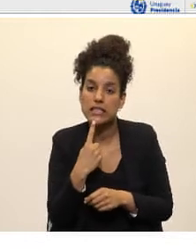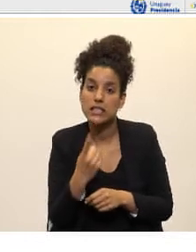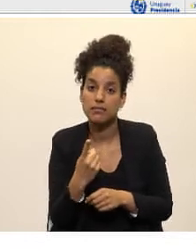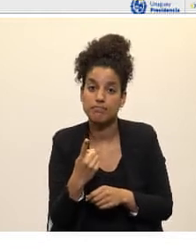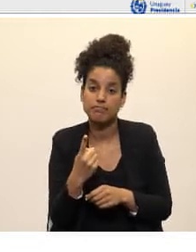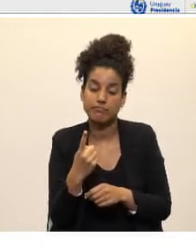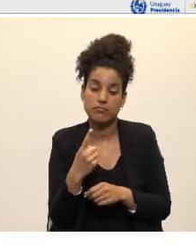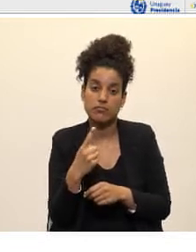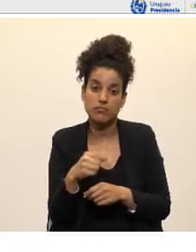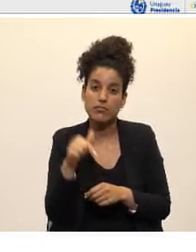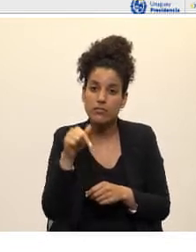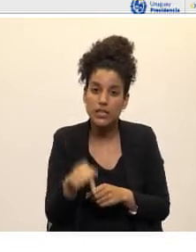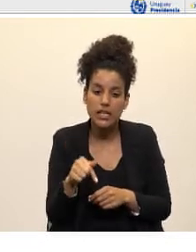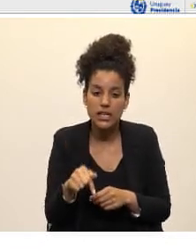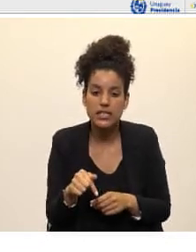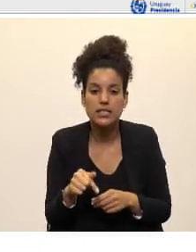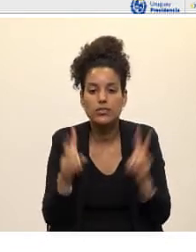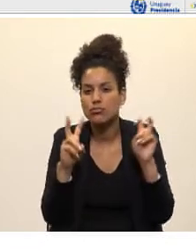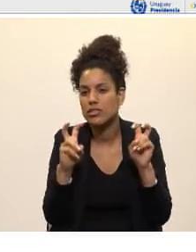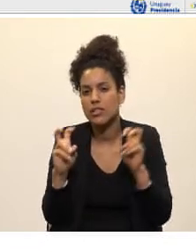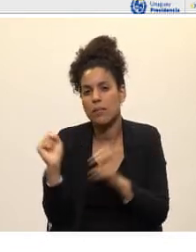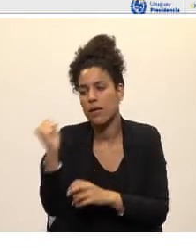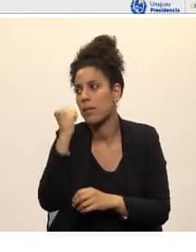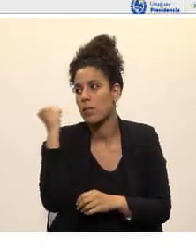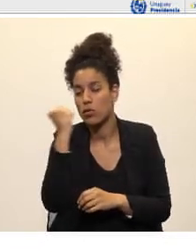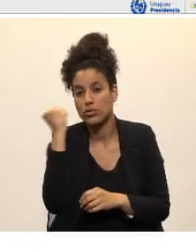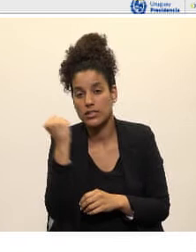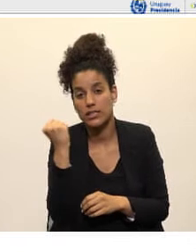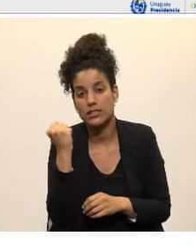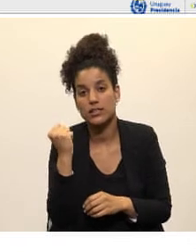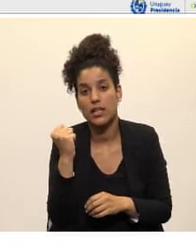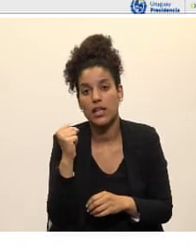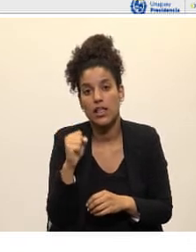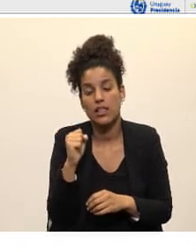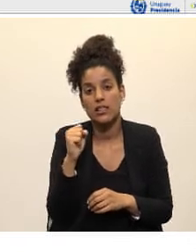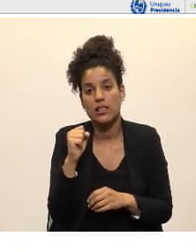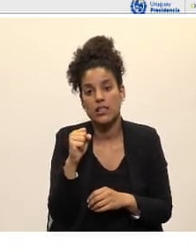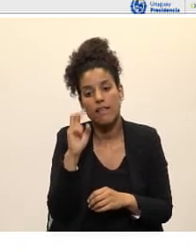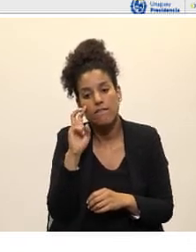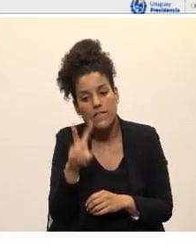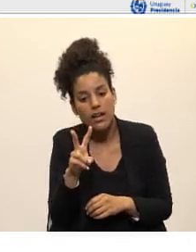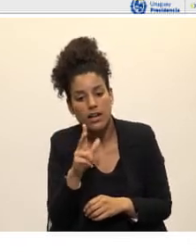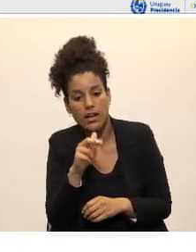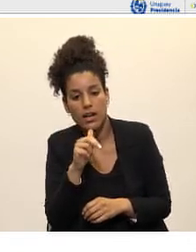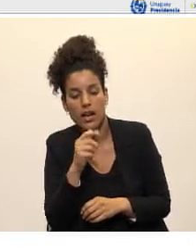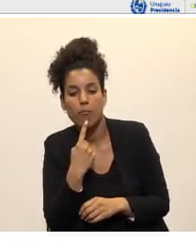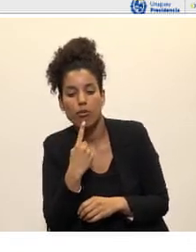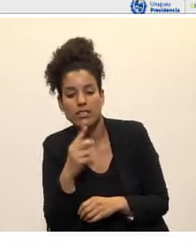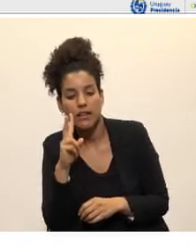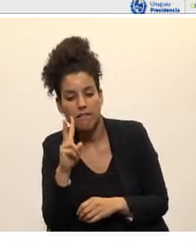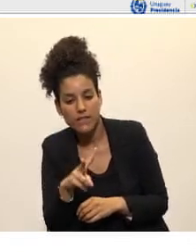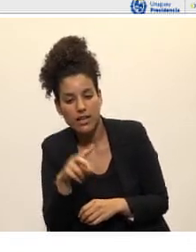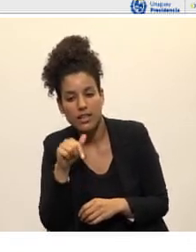cuestiones más importantes que tiene que ver con mirar la política y planificar la política desde esta concepción